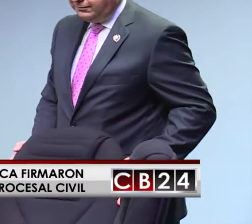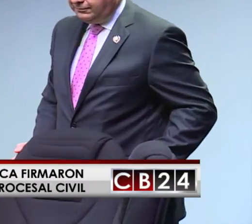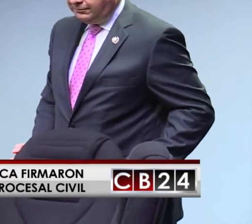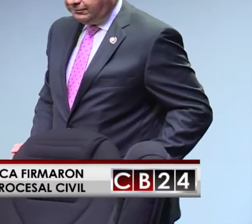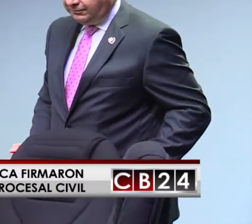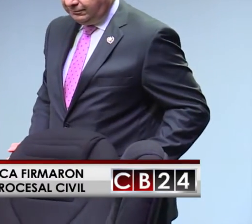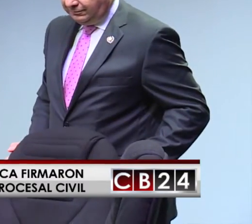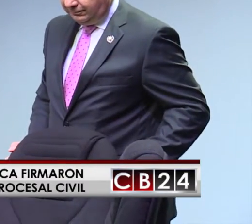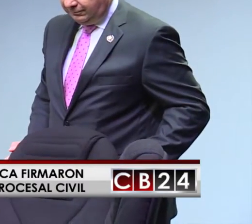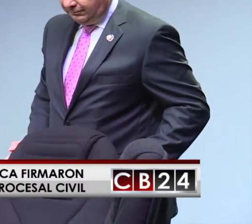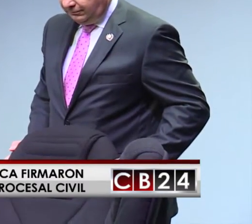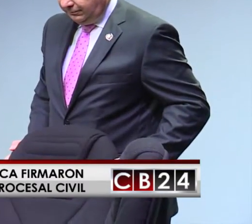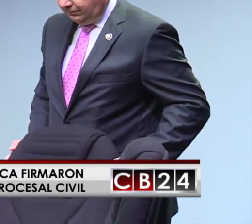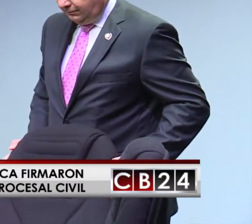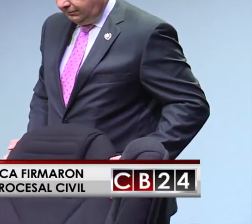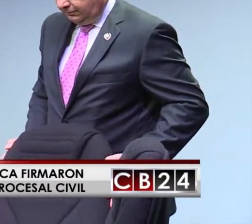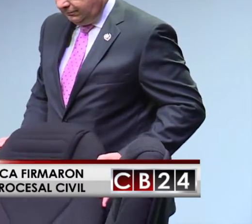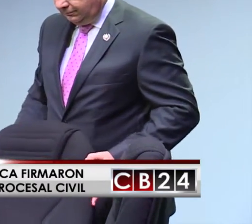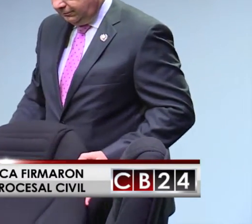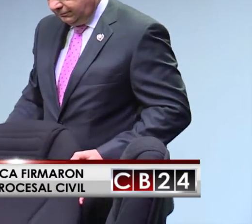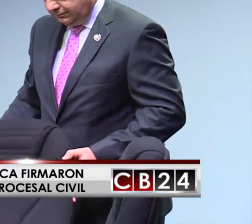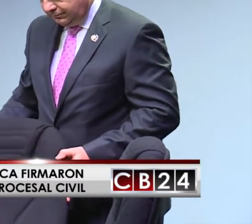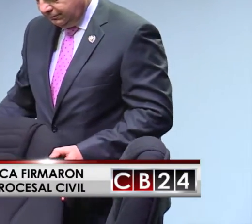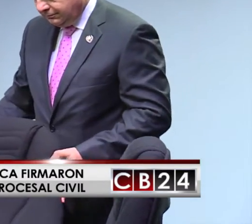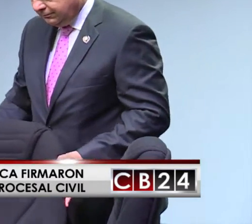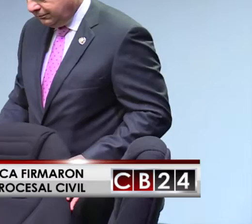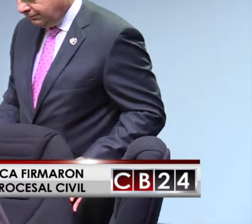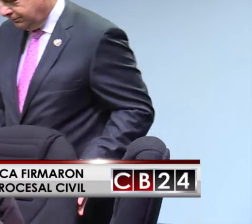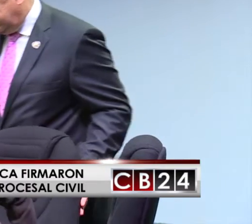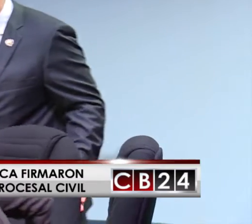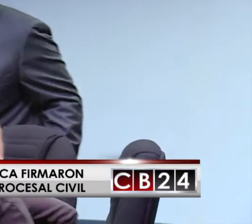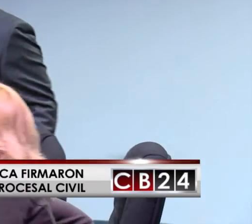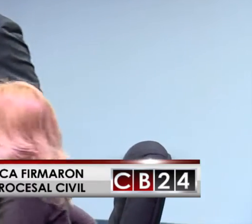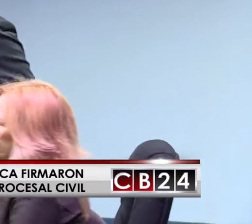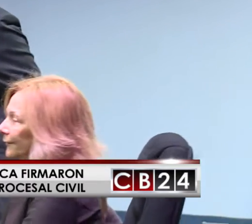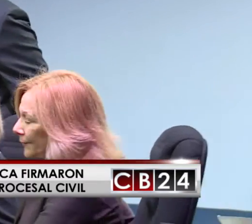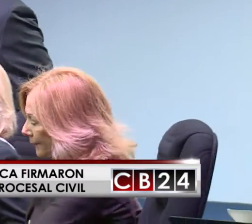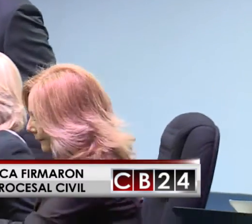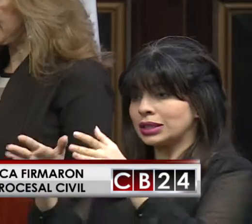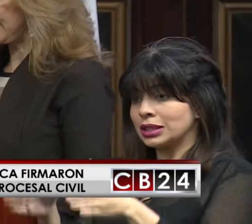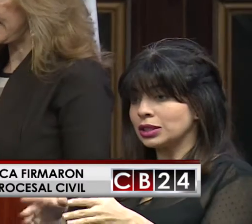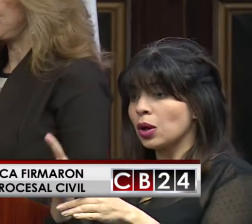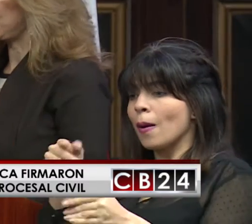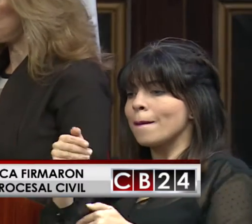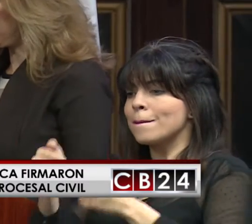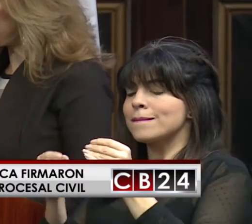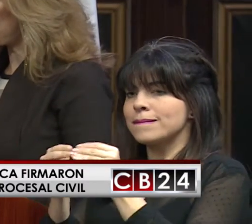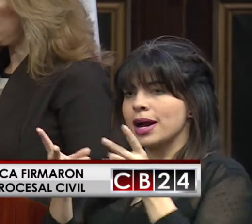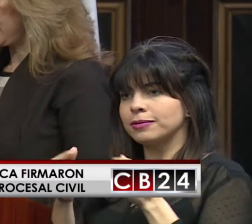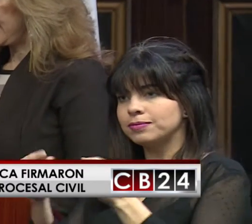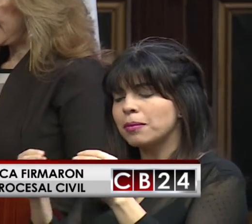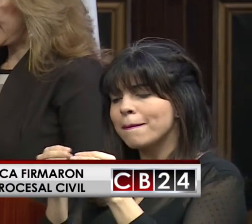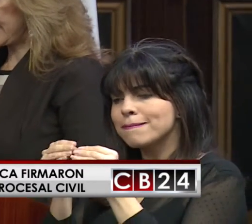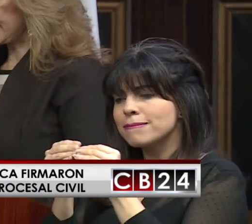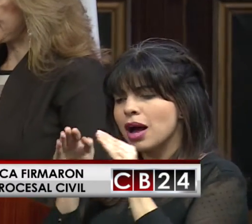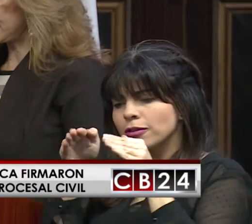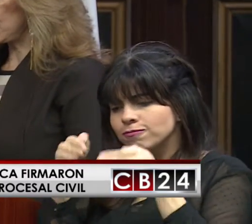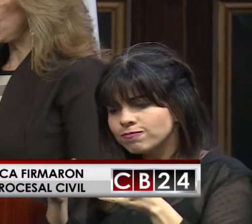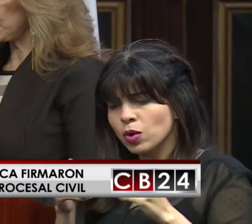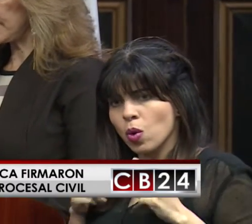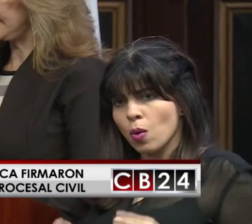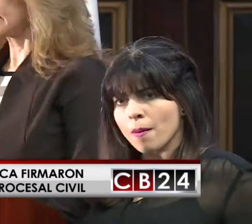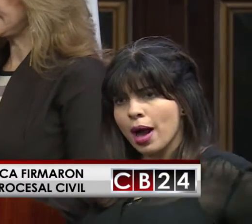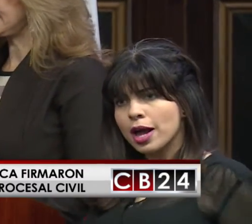una justicia civil pronta y cumplida, a través de resoluciones más inmediatas. Proceso ágil y más humano, en el que